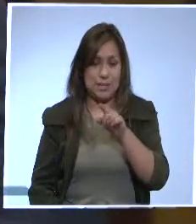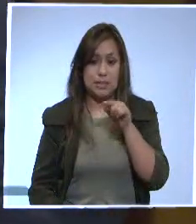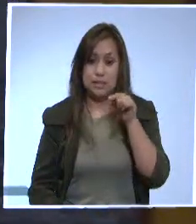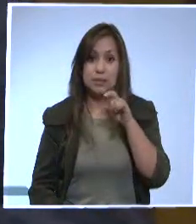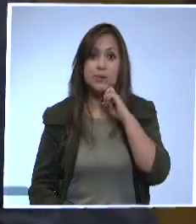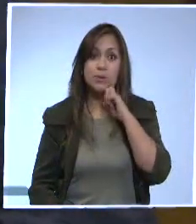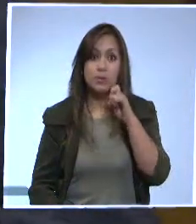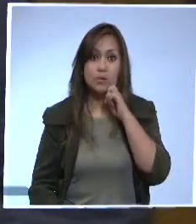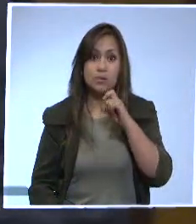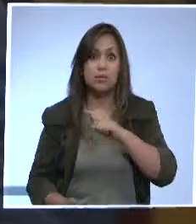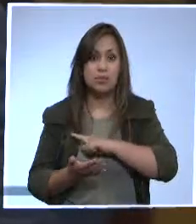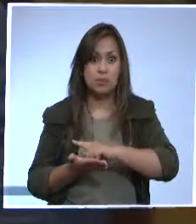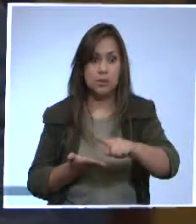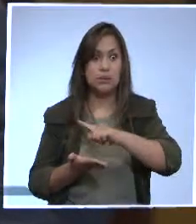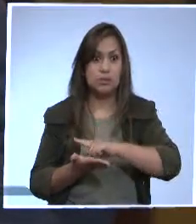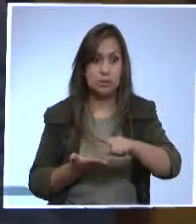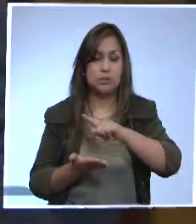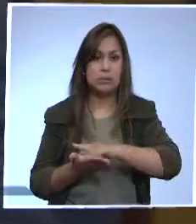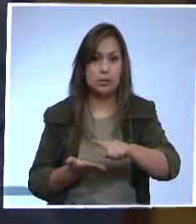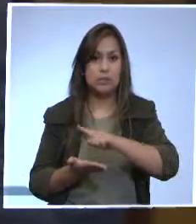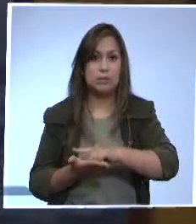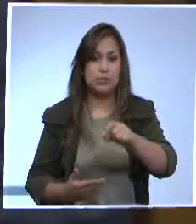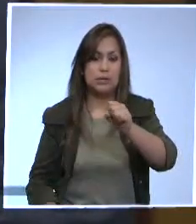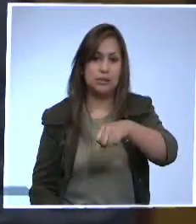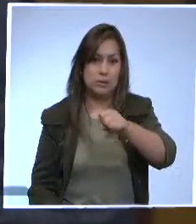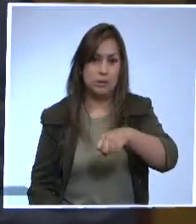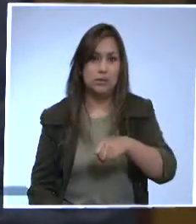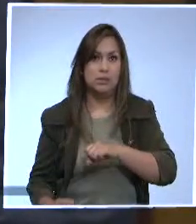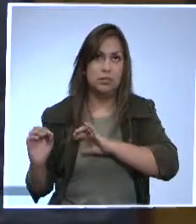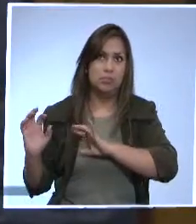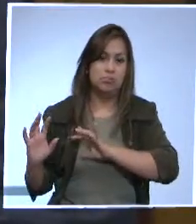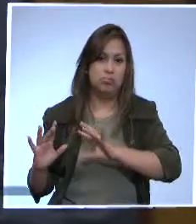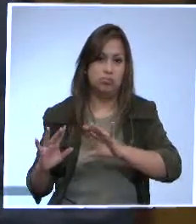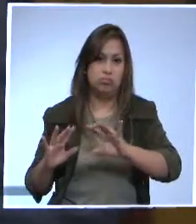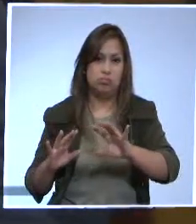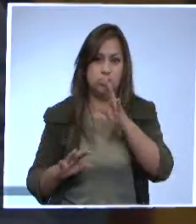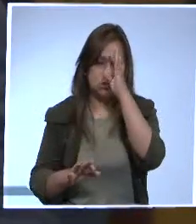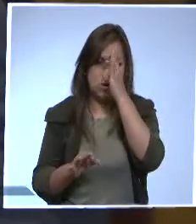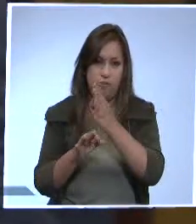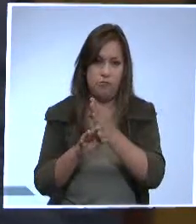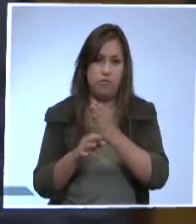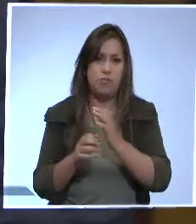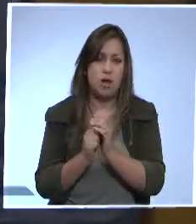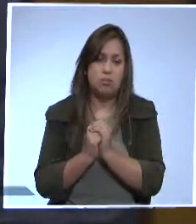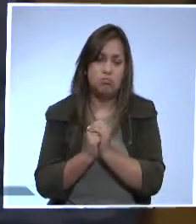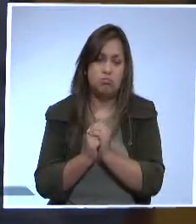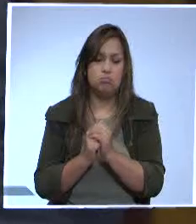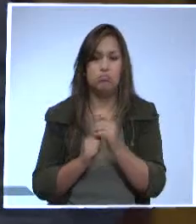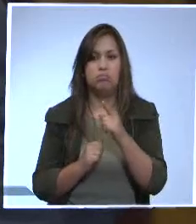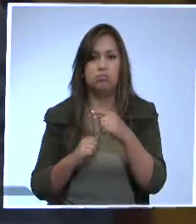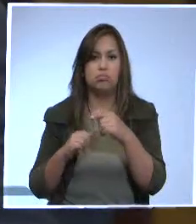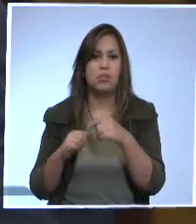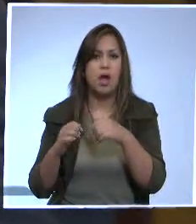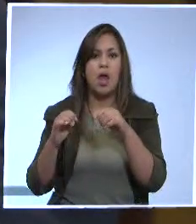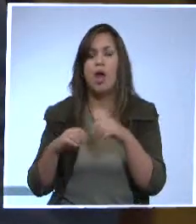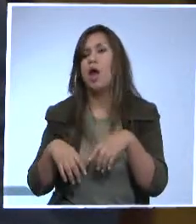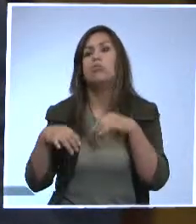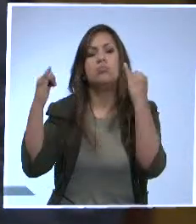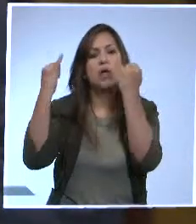que es de todas las semanas todas las semanas acuden y sobre todo por el turismo de fe el turismo religioso que hay que re potenciarlo también lo dije cuando